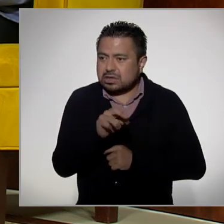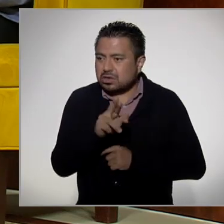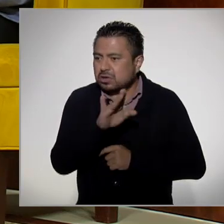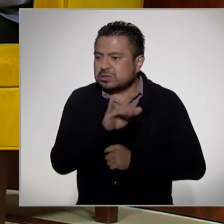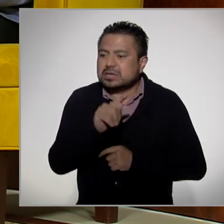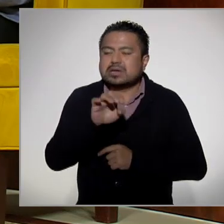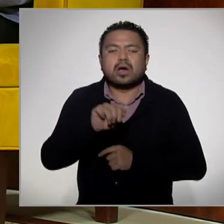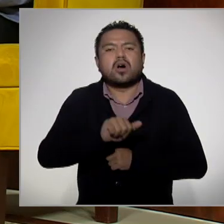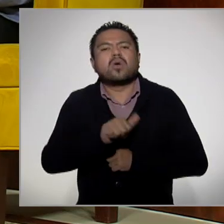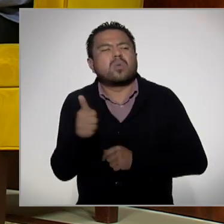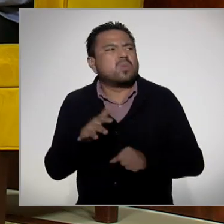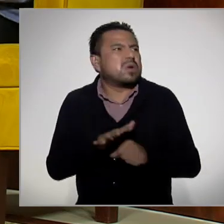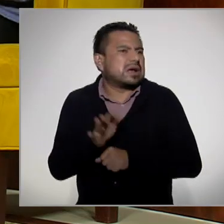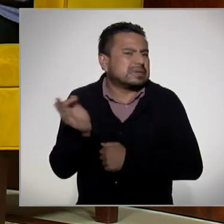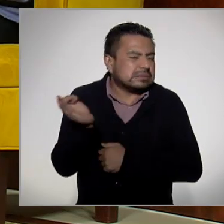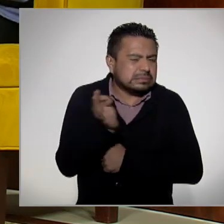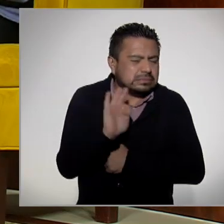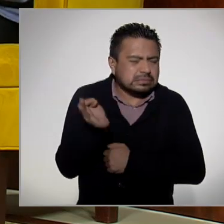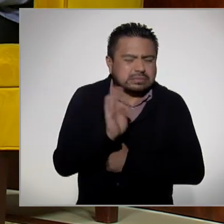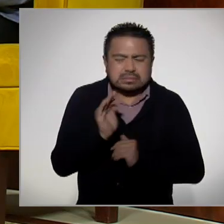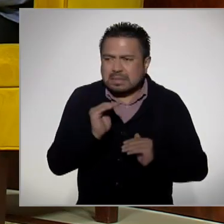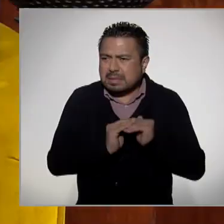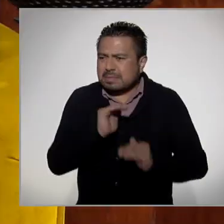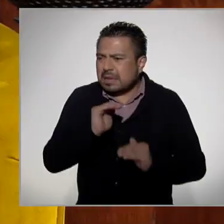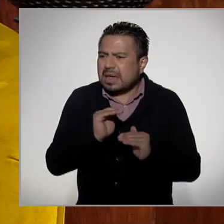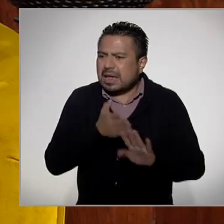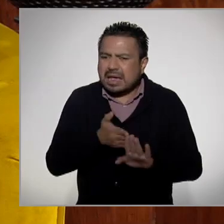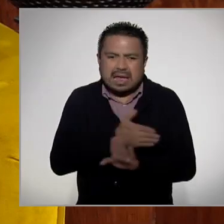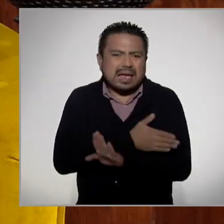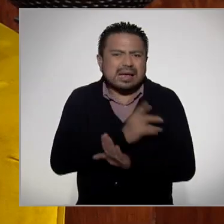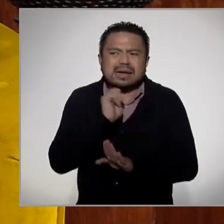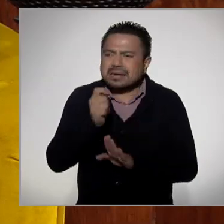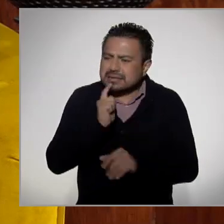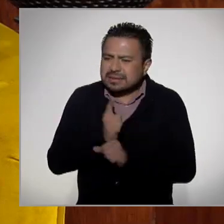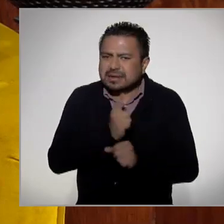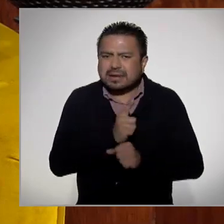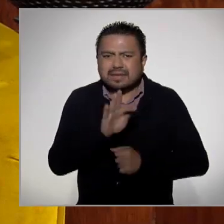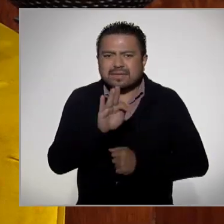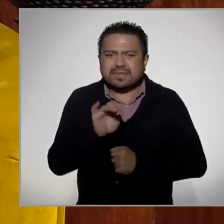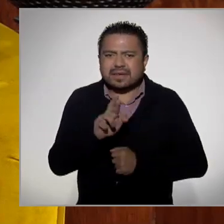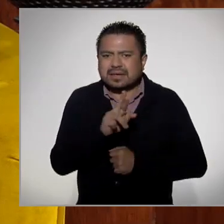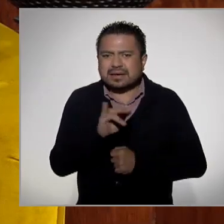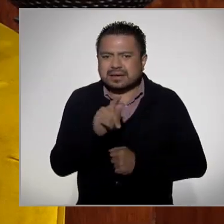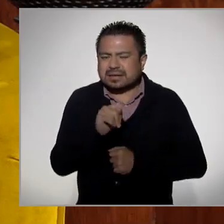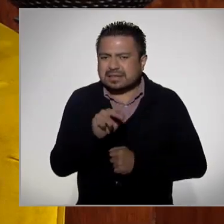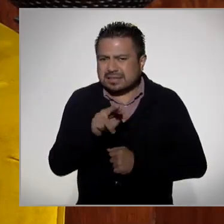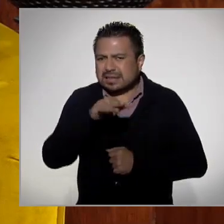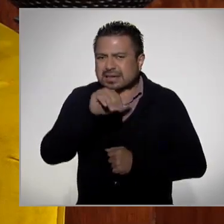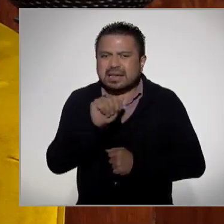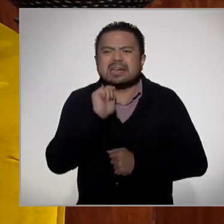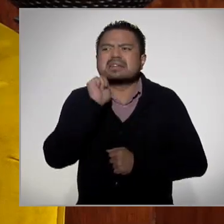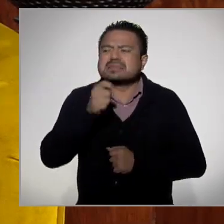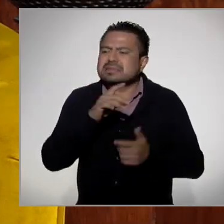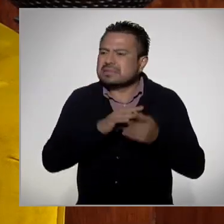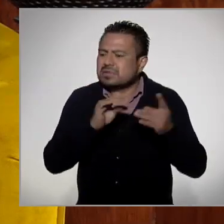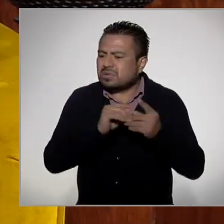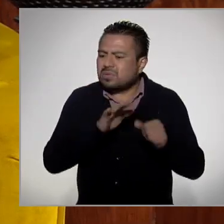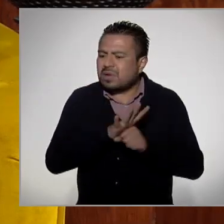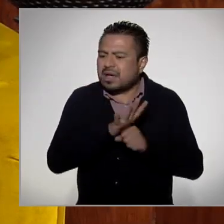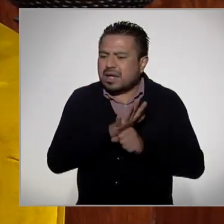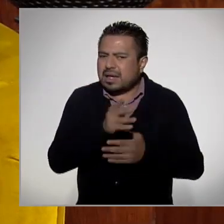el otro y quizá de los más tempranos que aparecen es la ferritina que lo que quiere decir o lo que mide es el